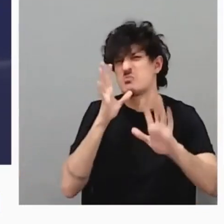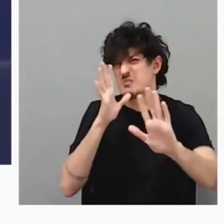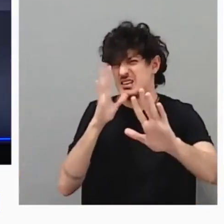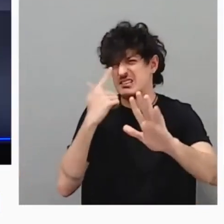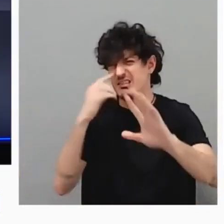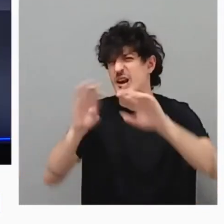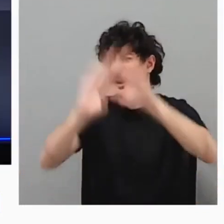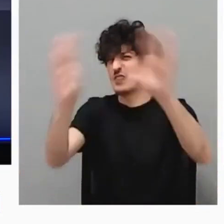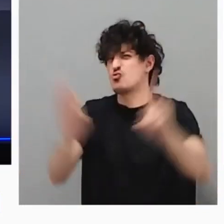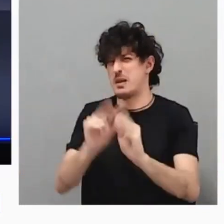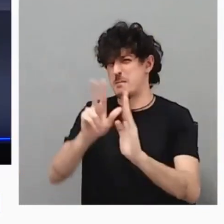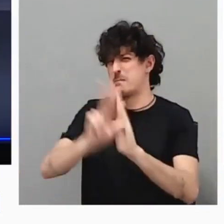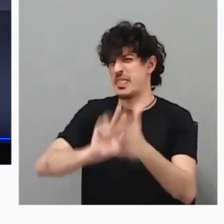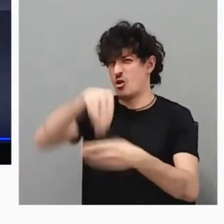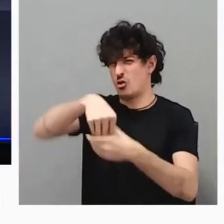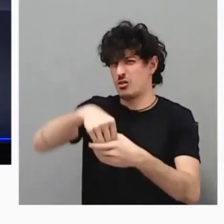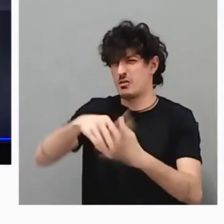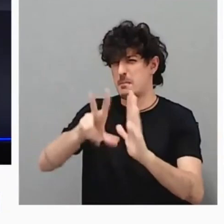resumirlo mejor que yo.